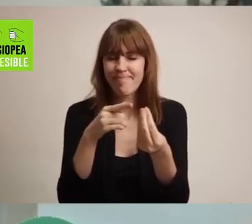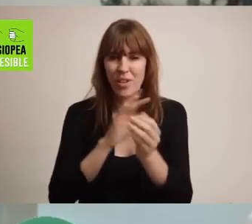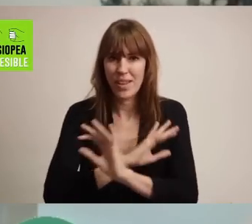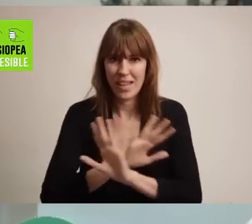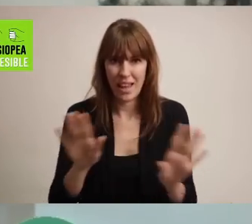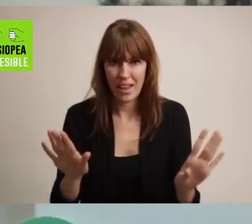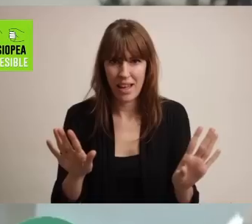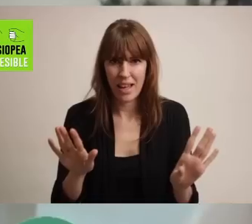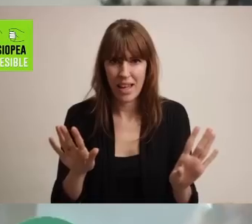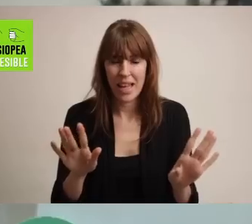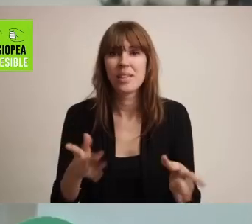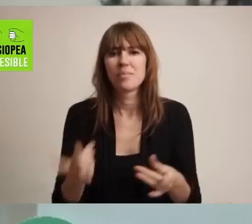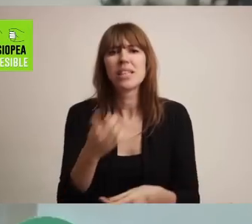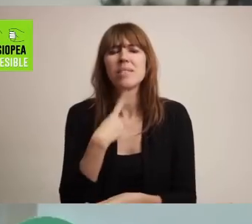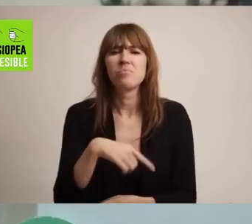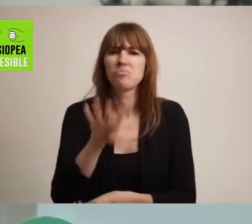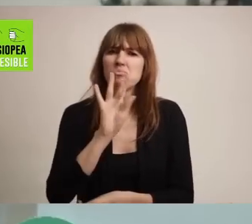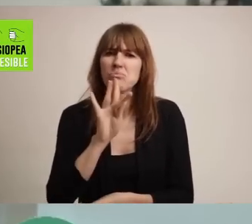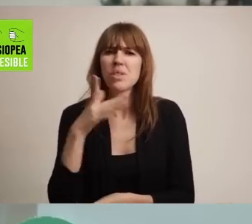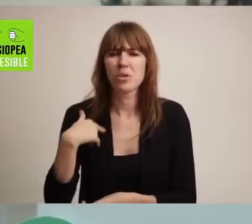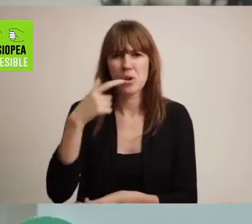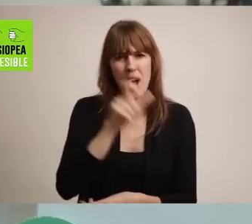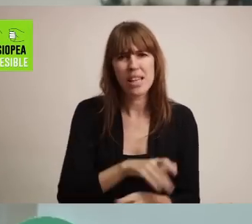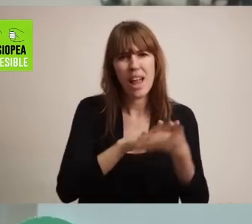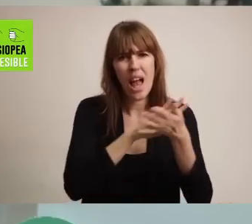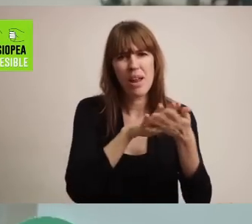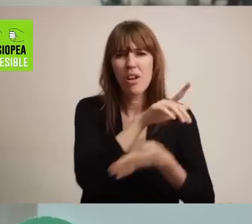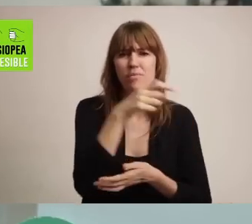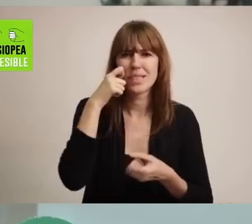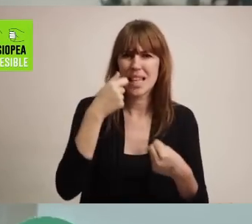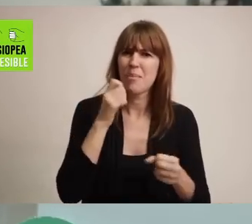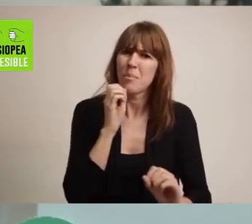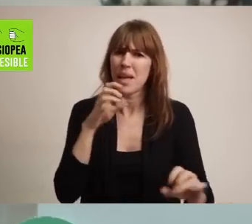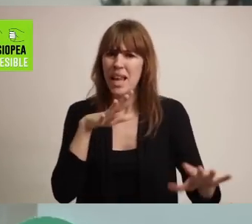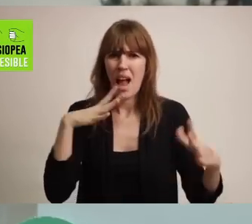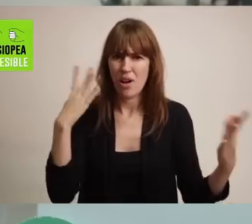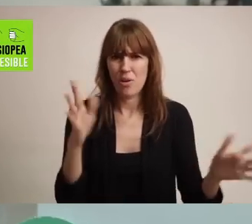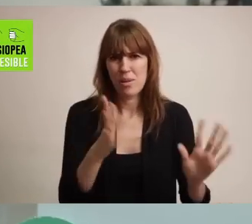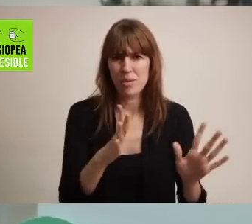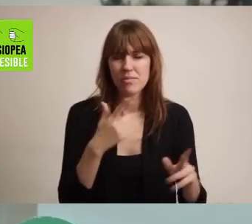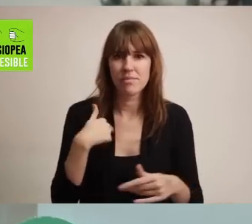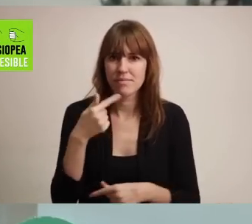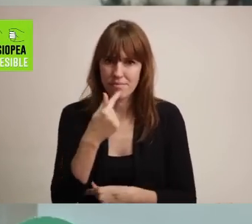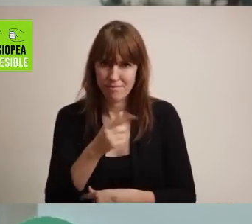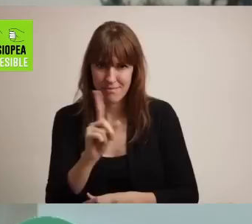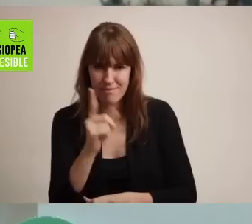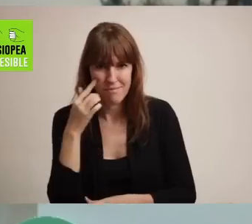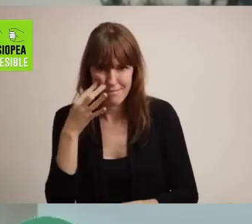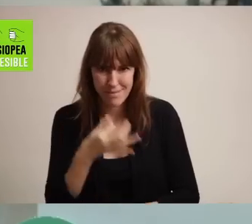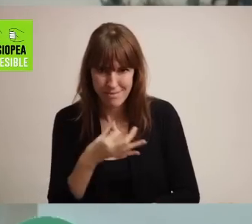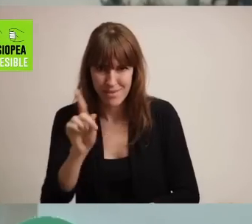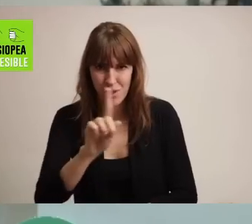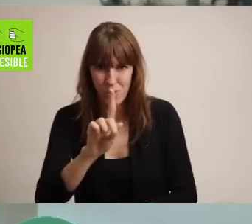no, pero es que yo conozco gente que sí sana, hace milagros. No. Eso no es real. Lo que pasa es que si tú